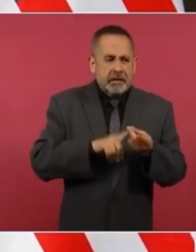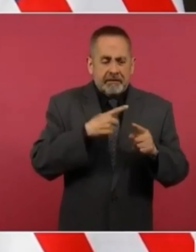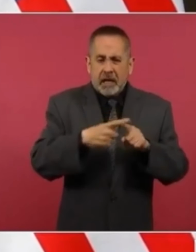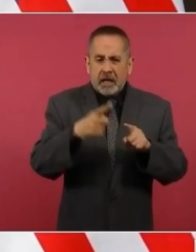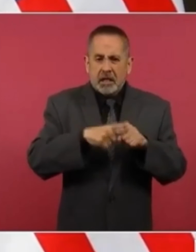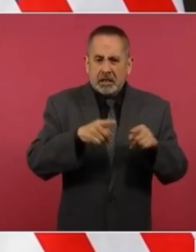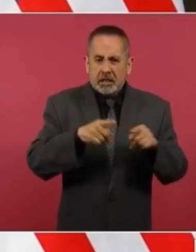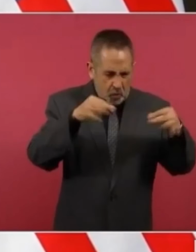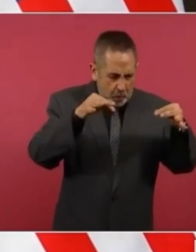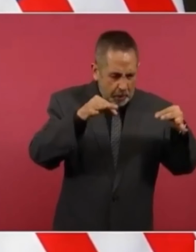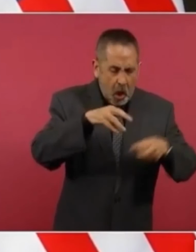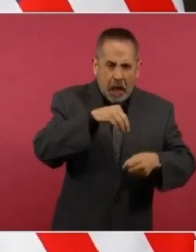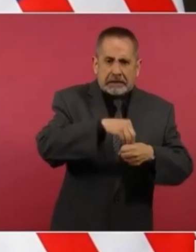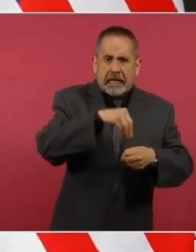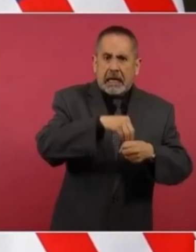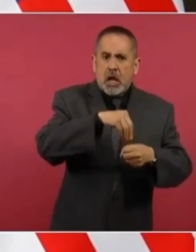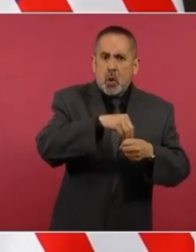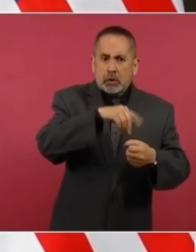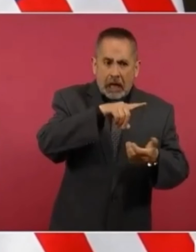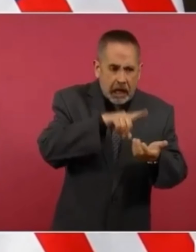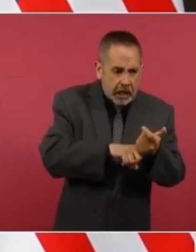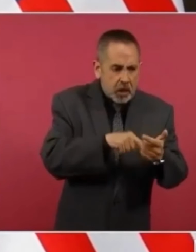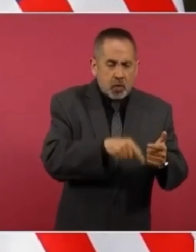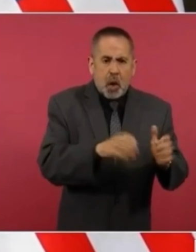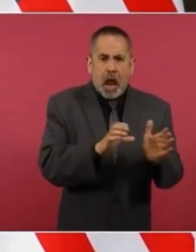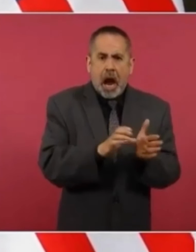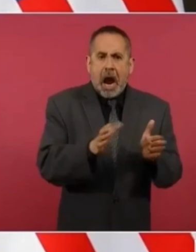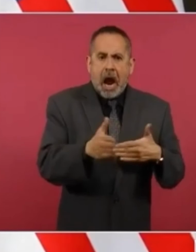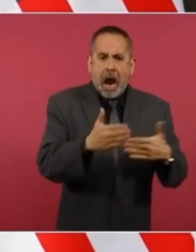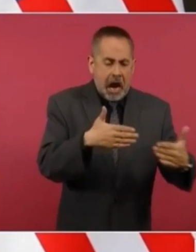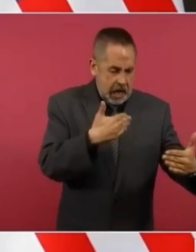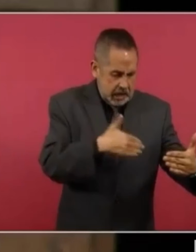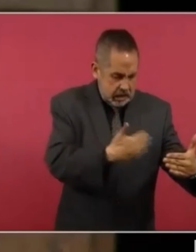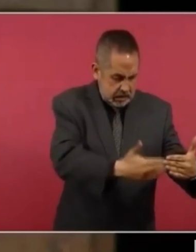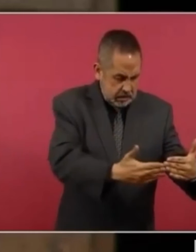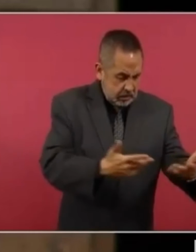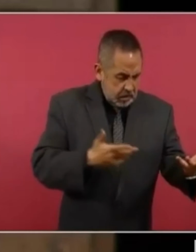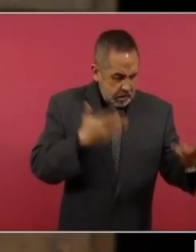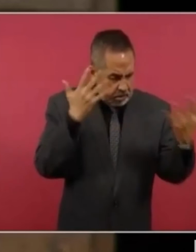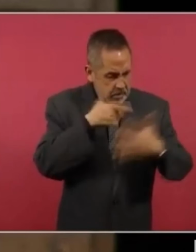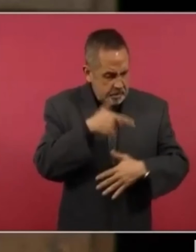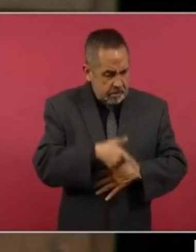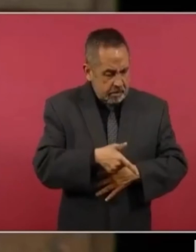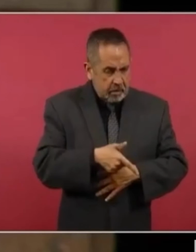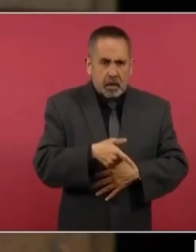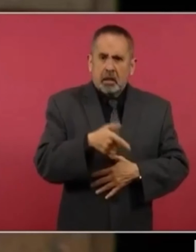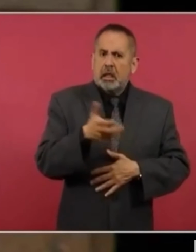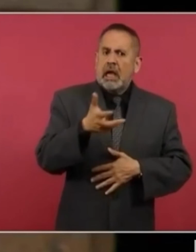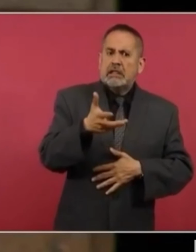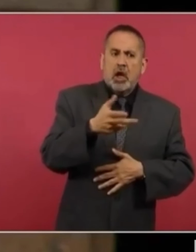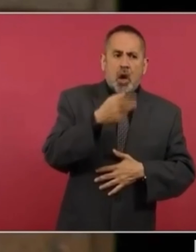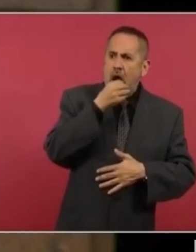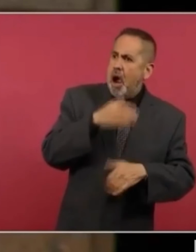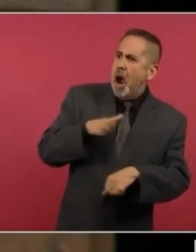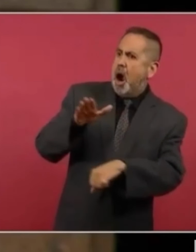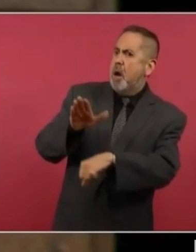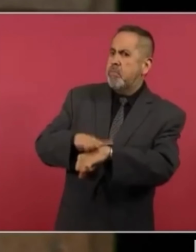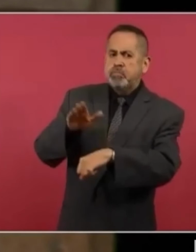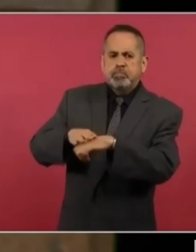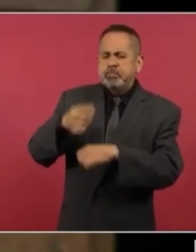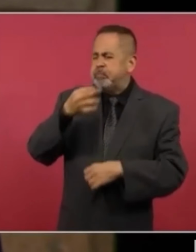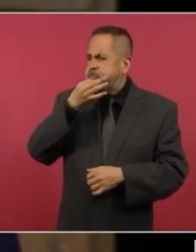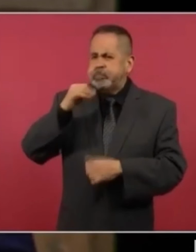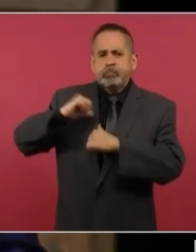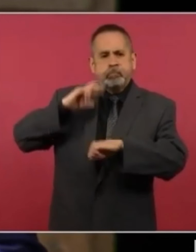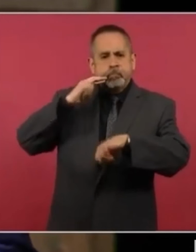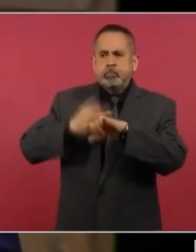documentos secretos en esa caja. Hicieron lo que debían de haber hecho. Llamaron a los archivos